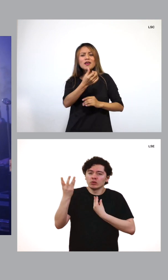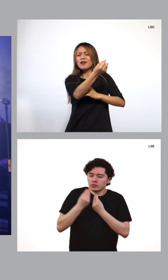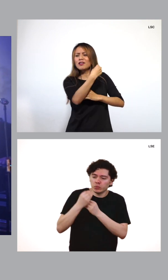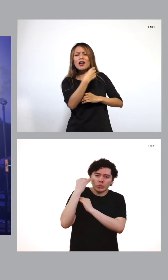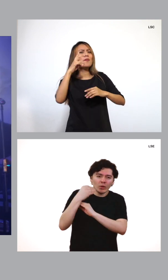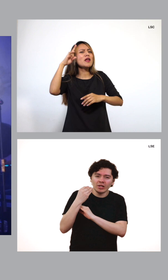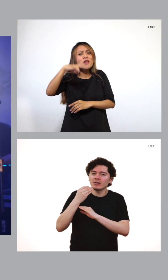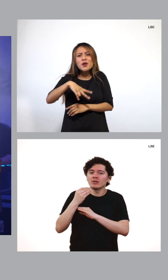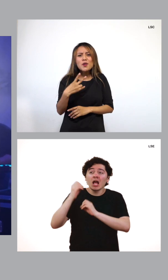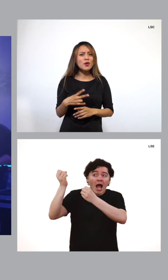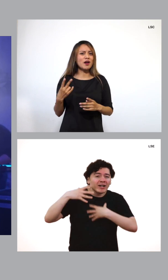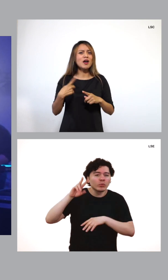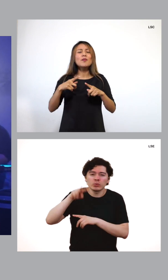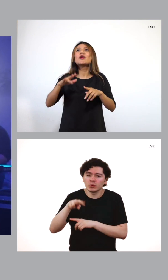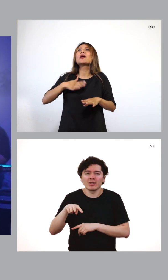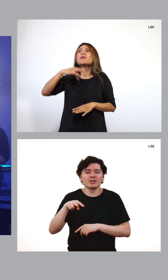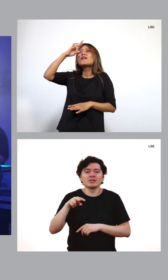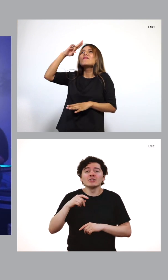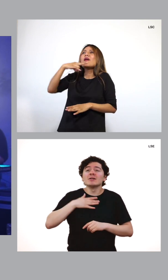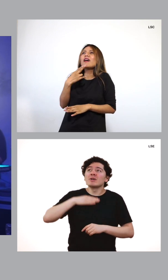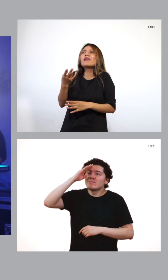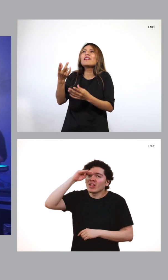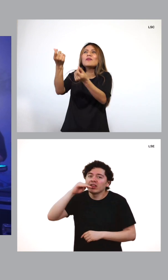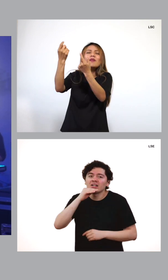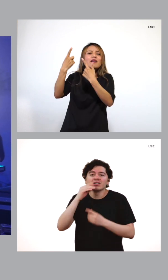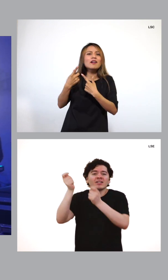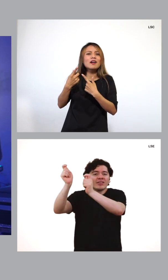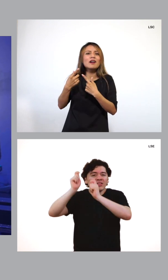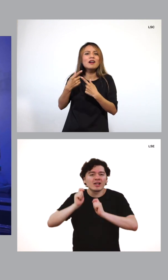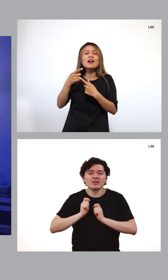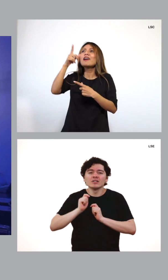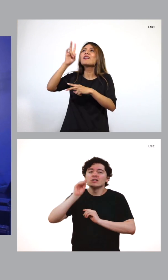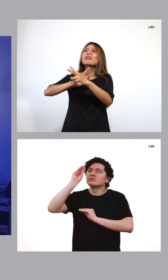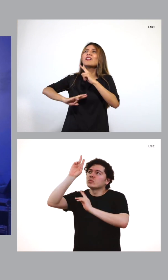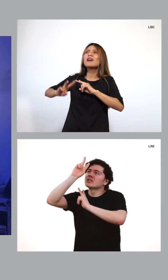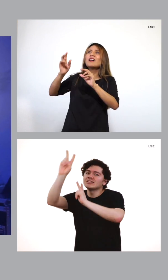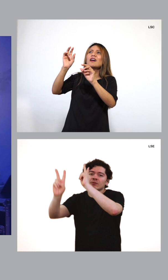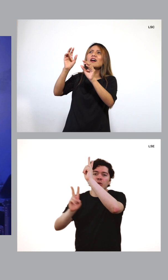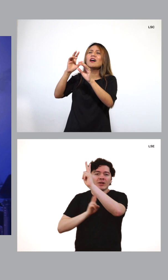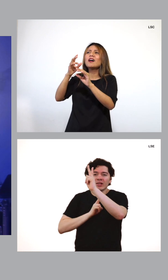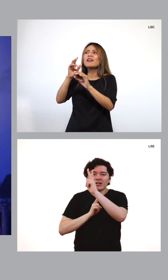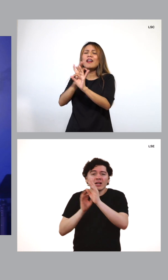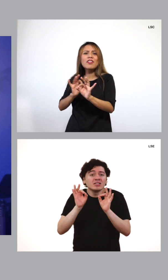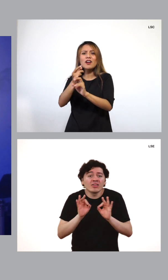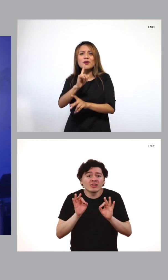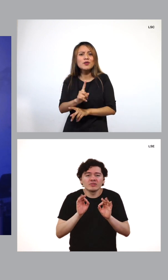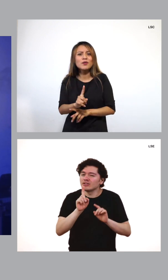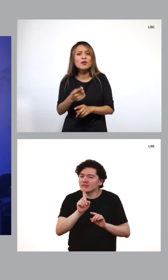mi necesidad. Mi Padre Celestial nunca me dirá, ¡ah! No puedo soportarte. Cuando me vea en mi momento